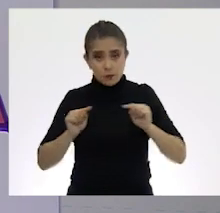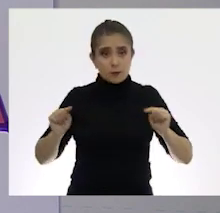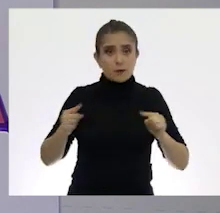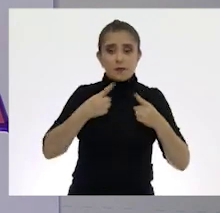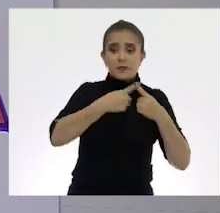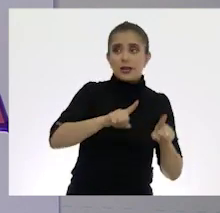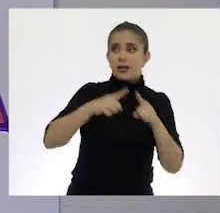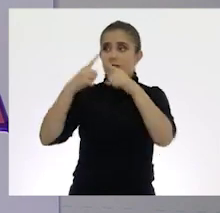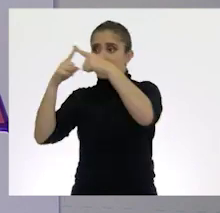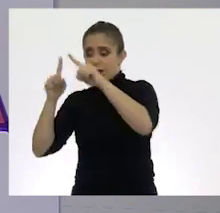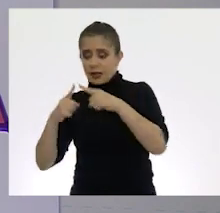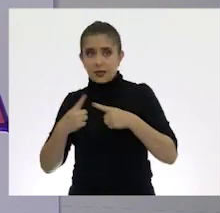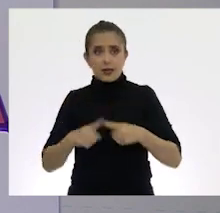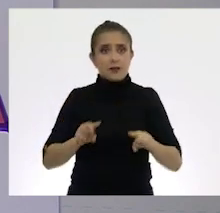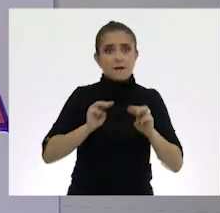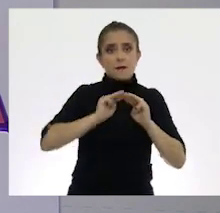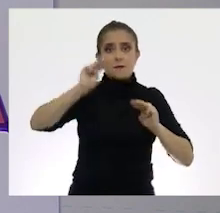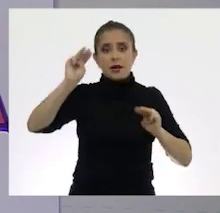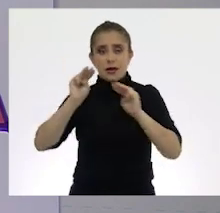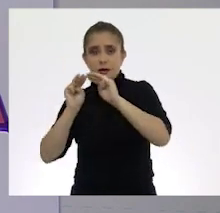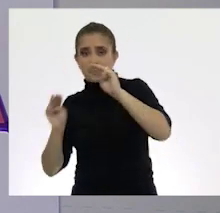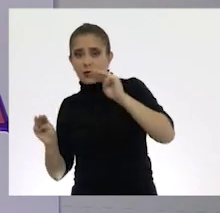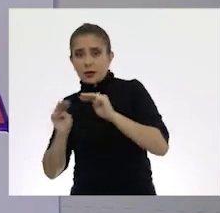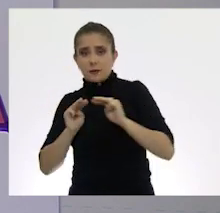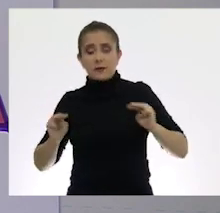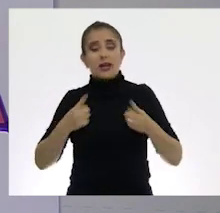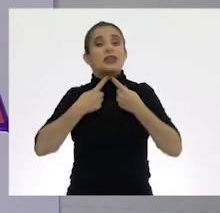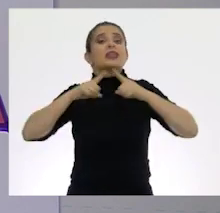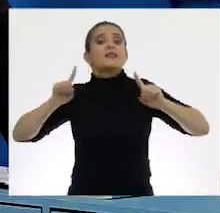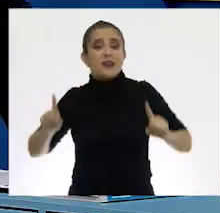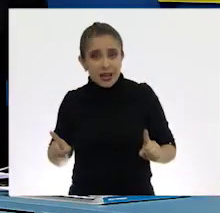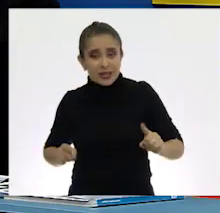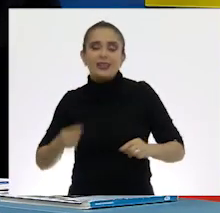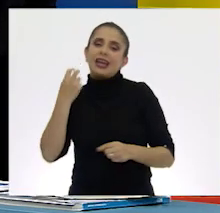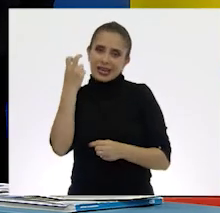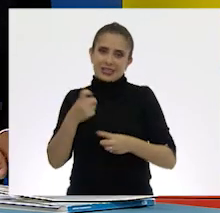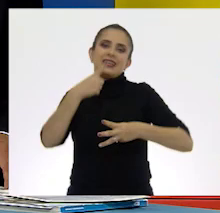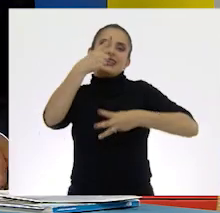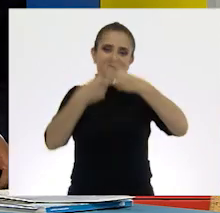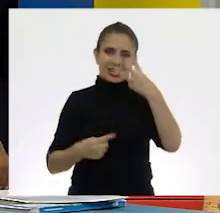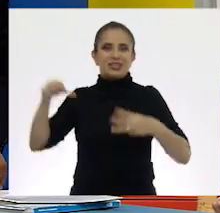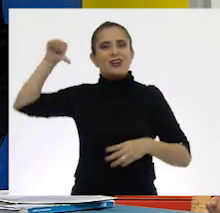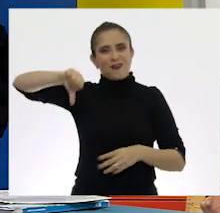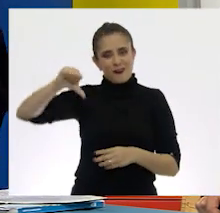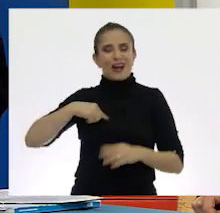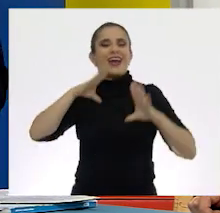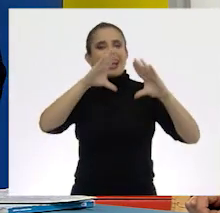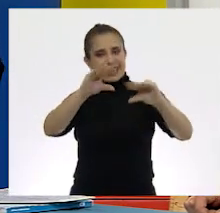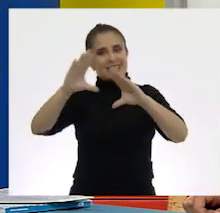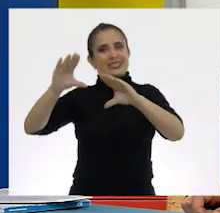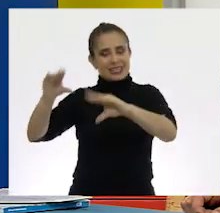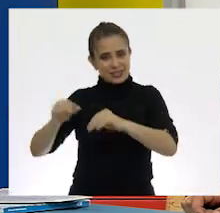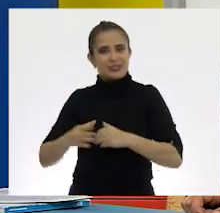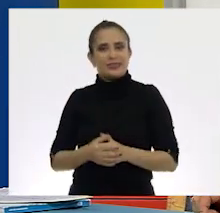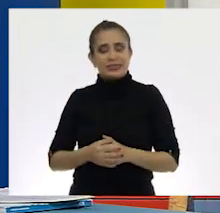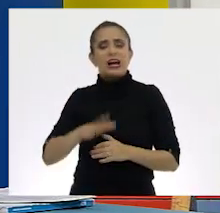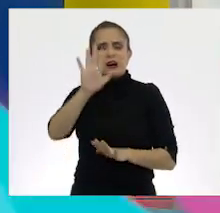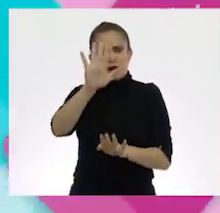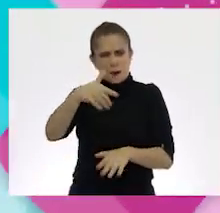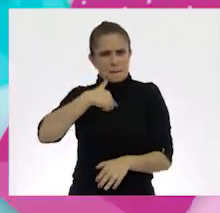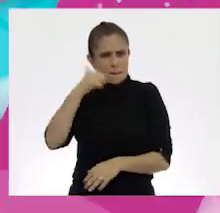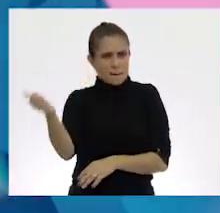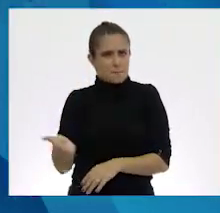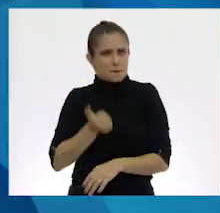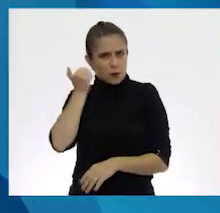Esos son los tres triángulos que vamos a ir conociendo el día de hoy y que quiero aprovechar para retomar un poquito